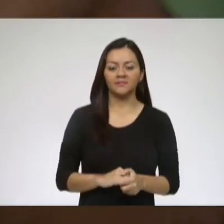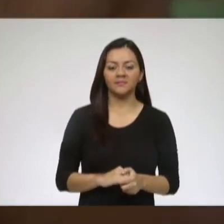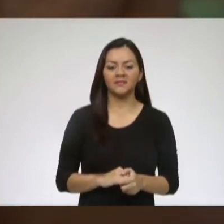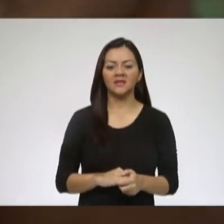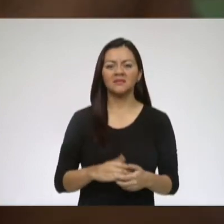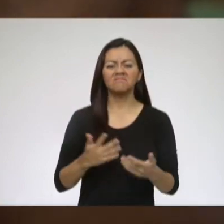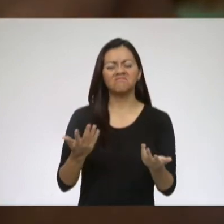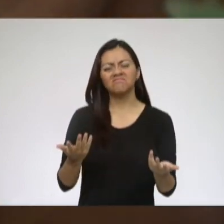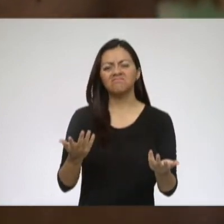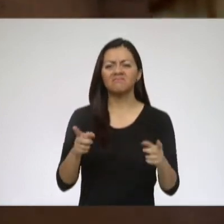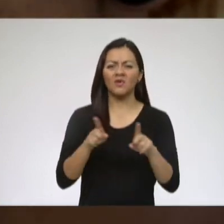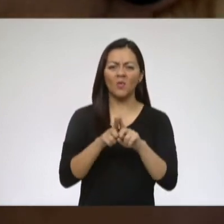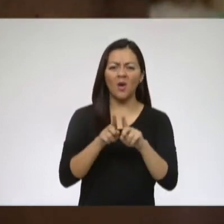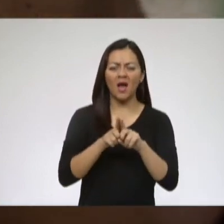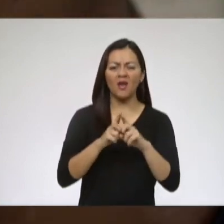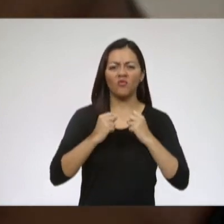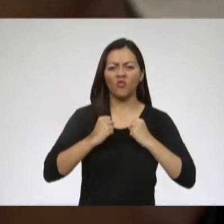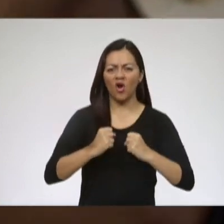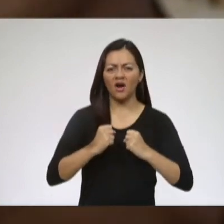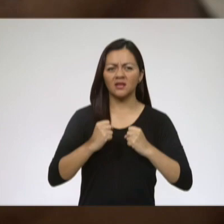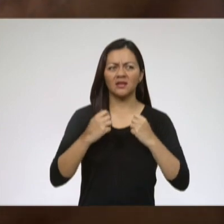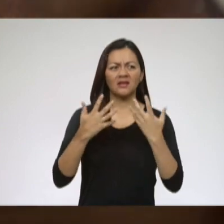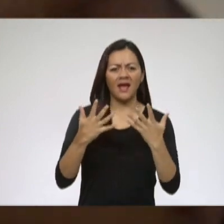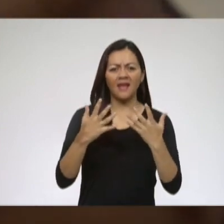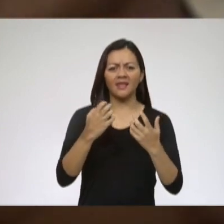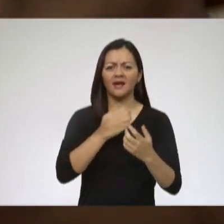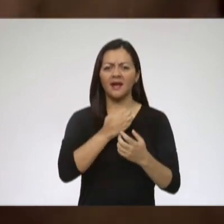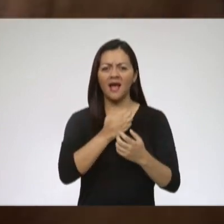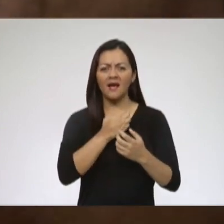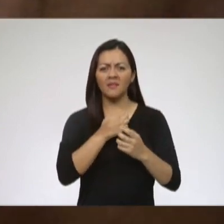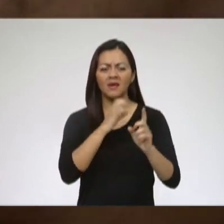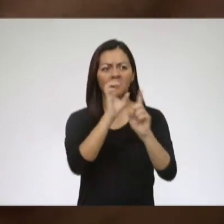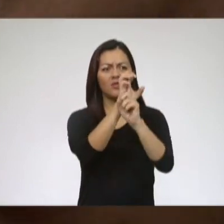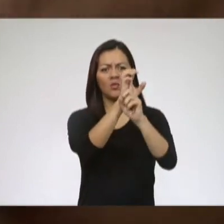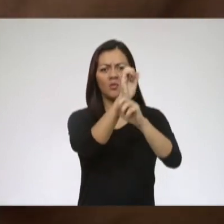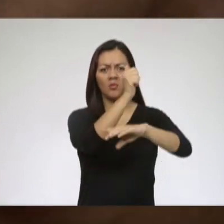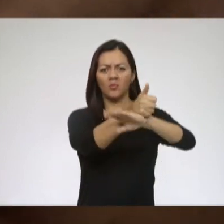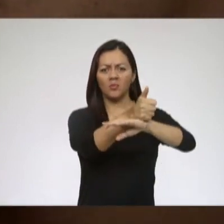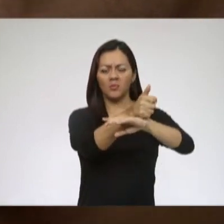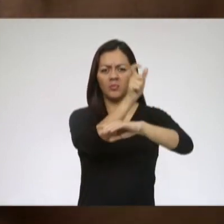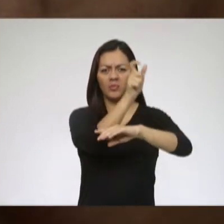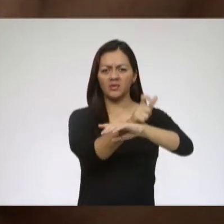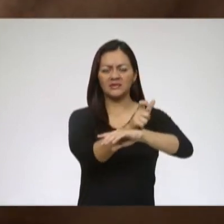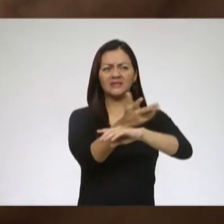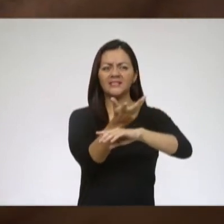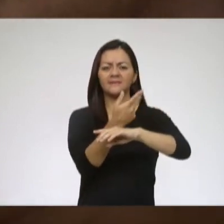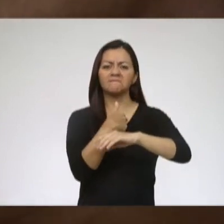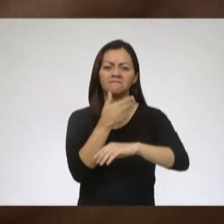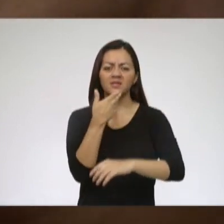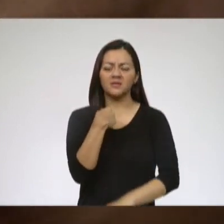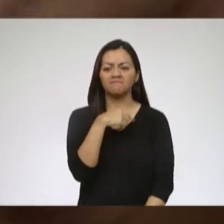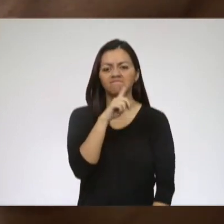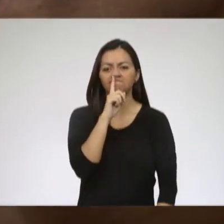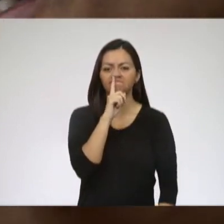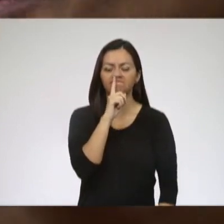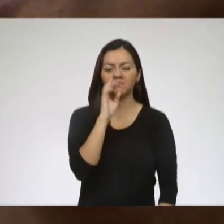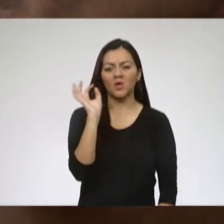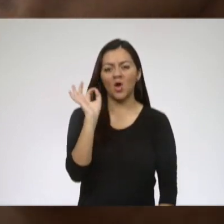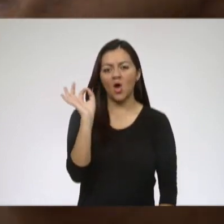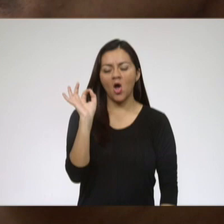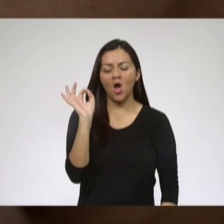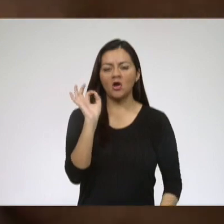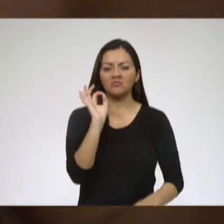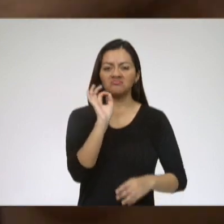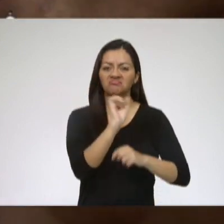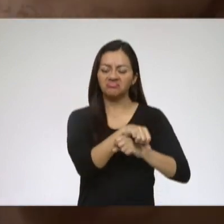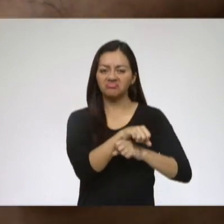hay mucha fuerza, no hay muchas cosas como para reclamar contra esa persona, te toca a veces quedarte ahí o ignorarlo y